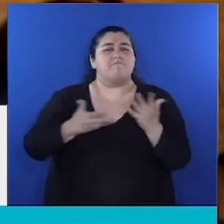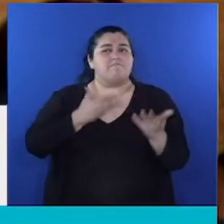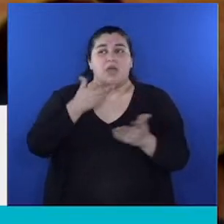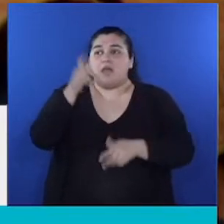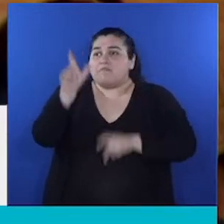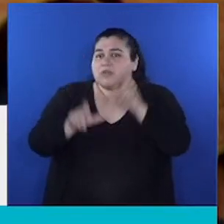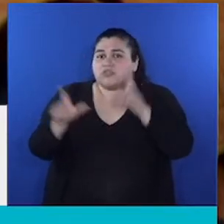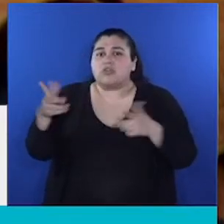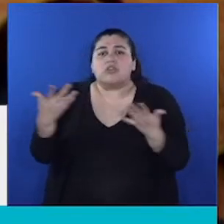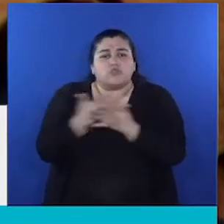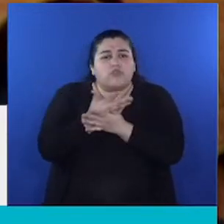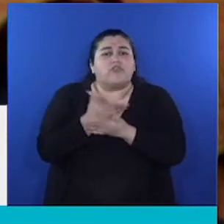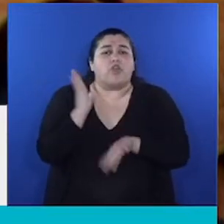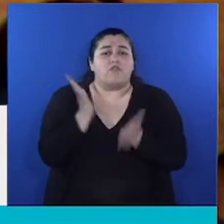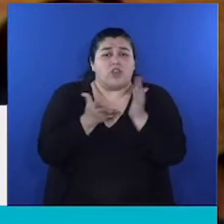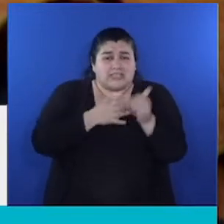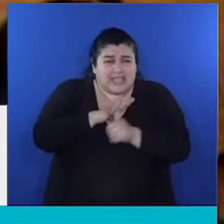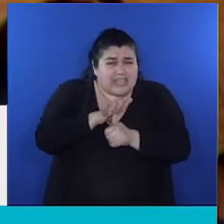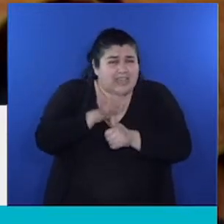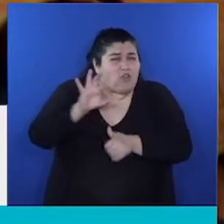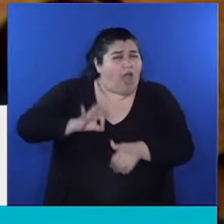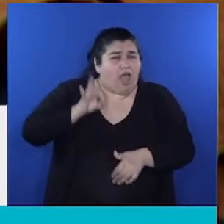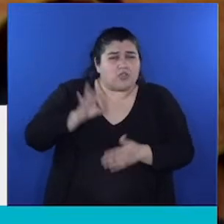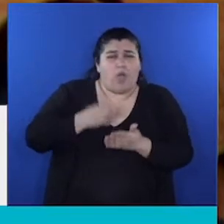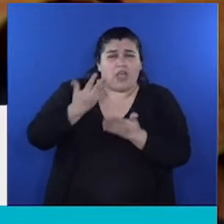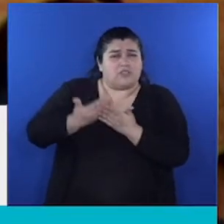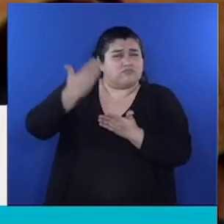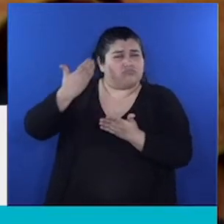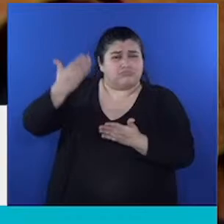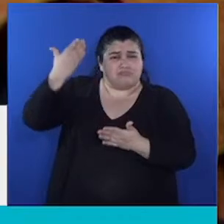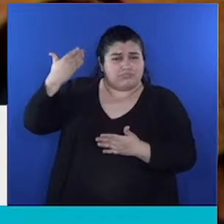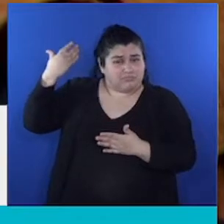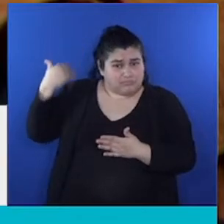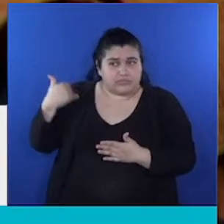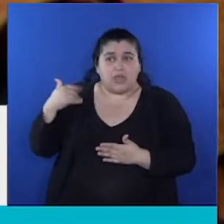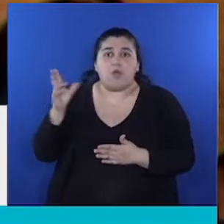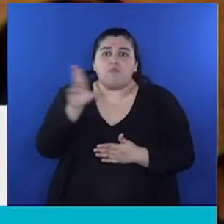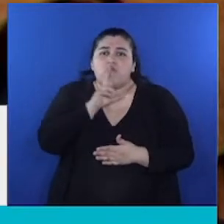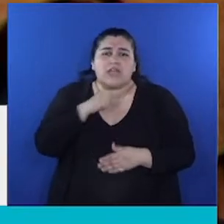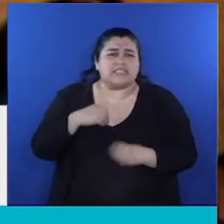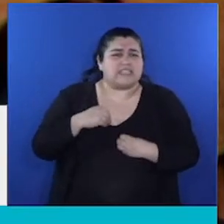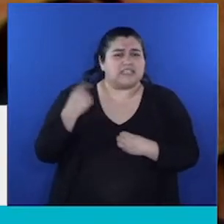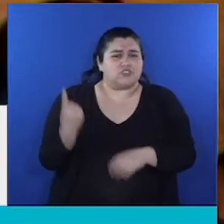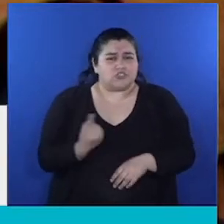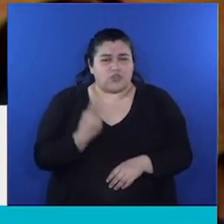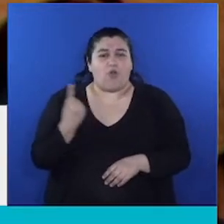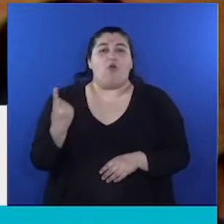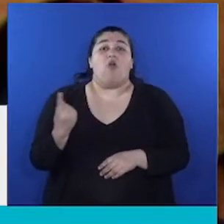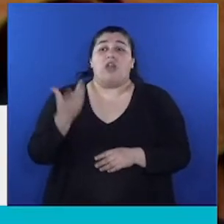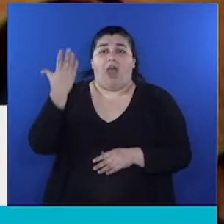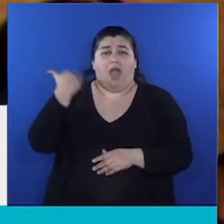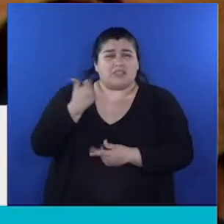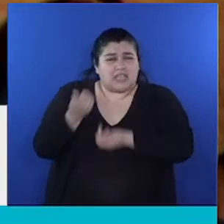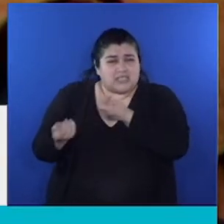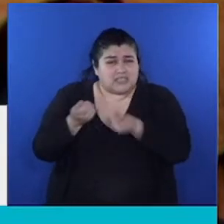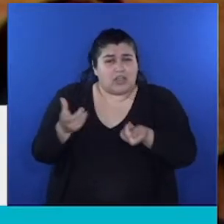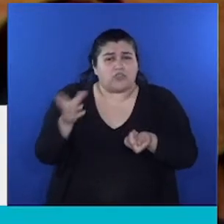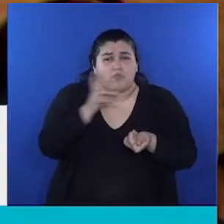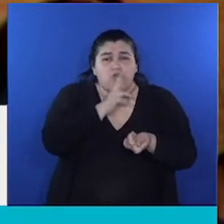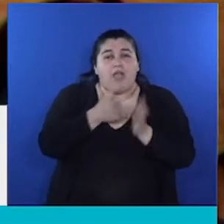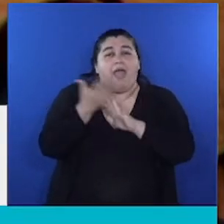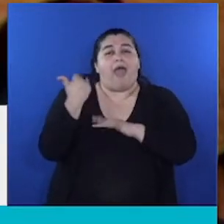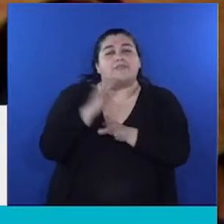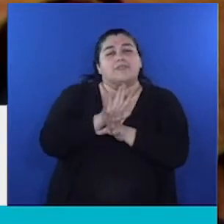violencia de género en otras décadas, en otros momentos donde las mujeres estaban solas, donde los femicidios se llamaban crímenes